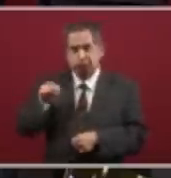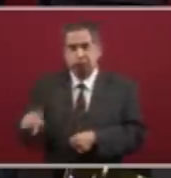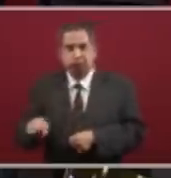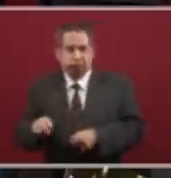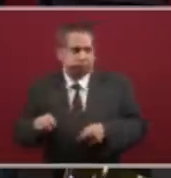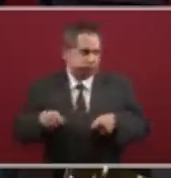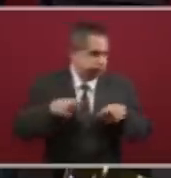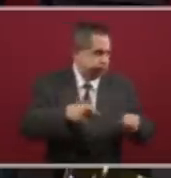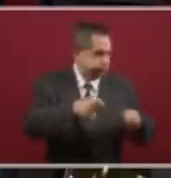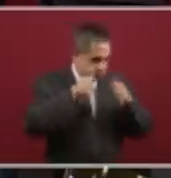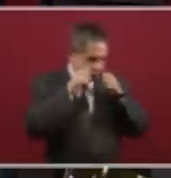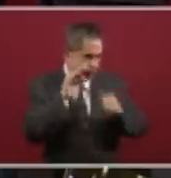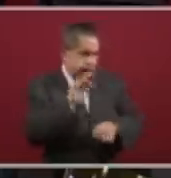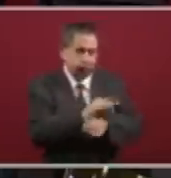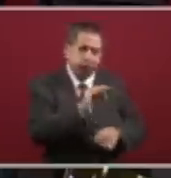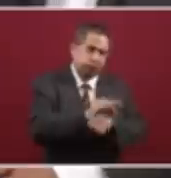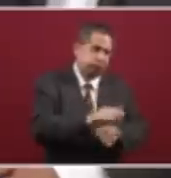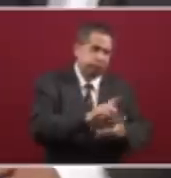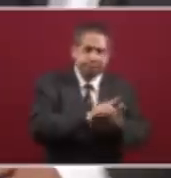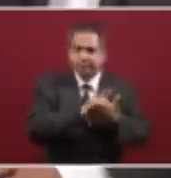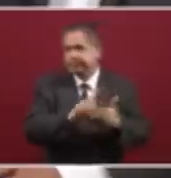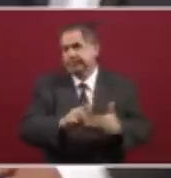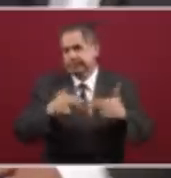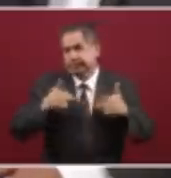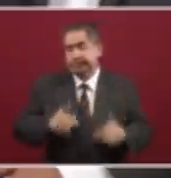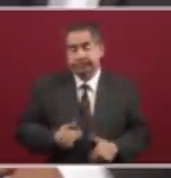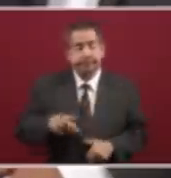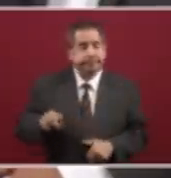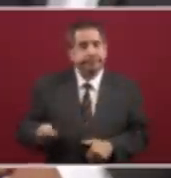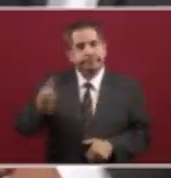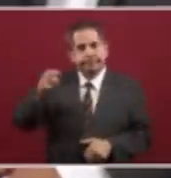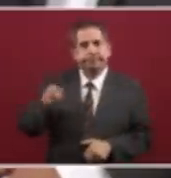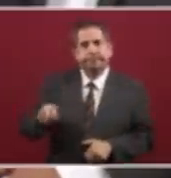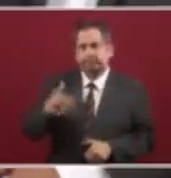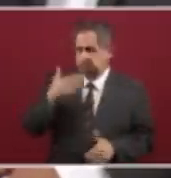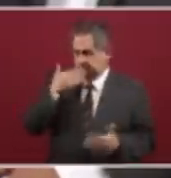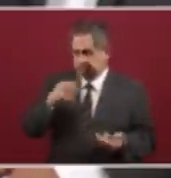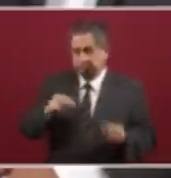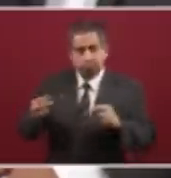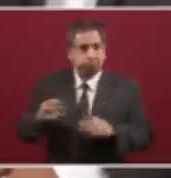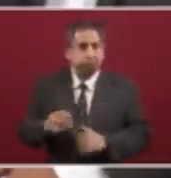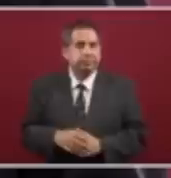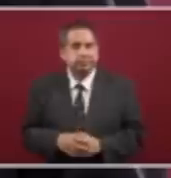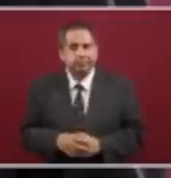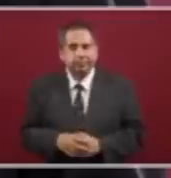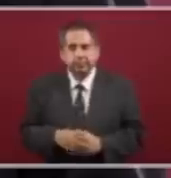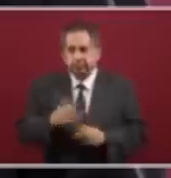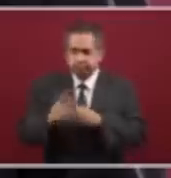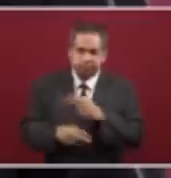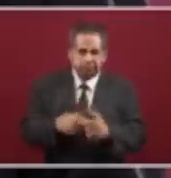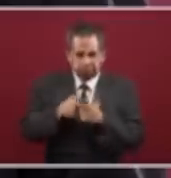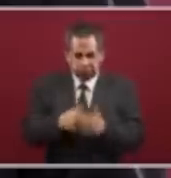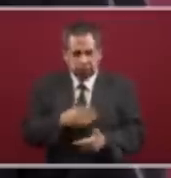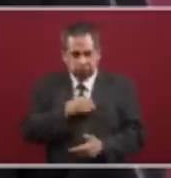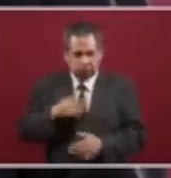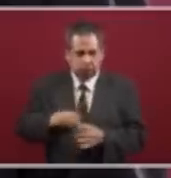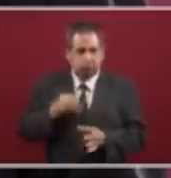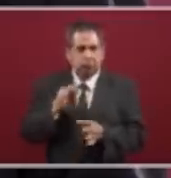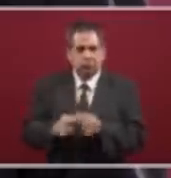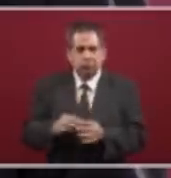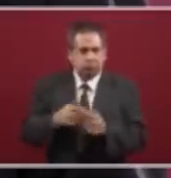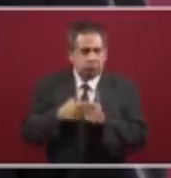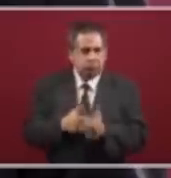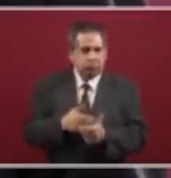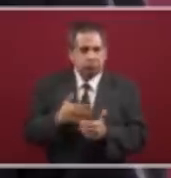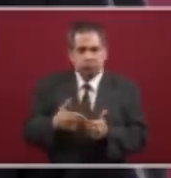para la defensa de los derechos humanos vamos a seguir cumpliendo con este